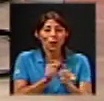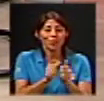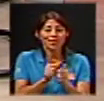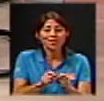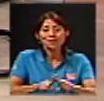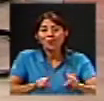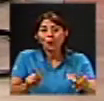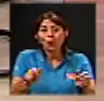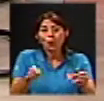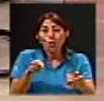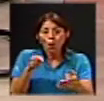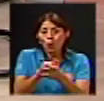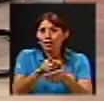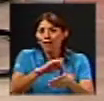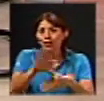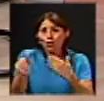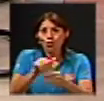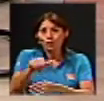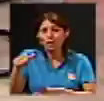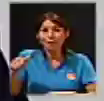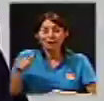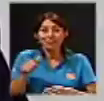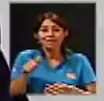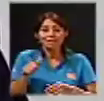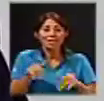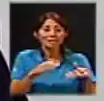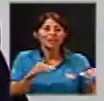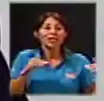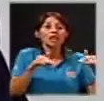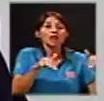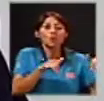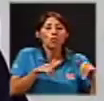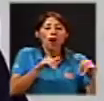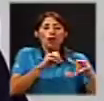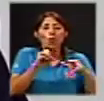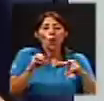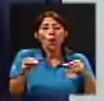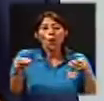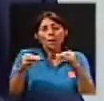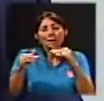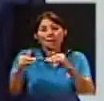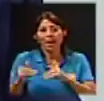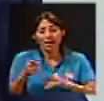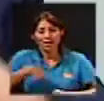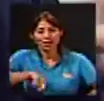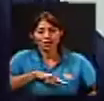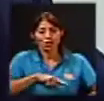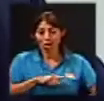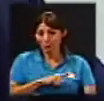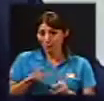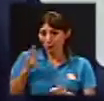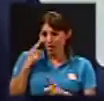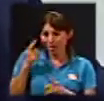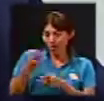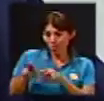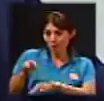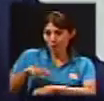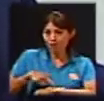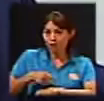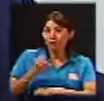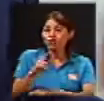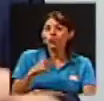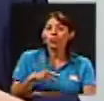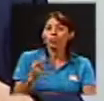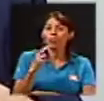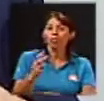demás es igual o más baja que todos los demás. Pero eso es verlo en el corto plazo. O sea, si uno se va para atrás y ve el tipo de cambio